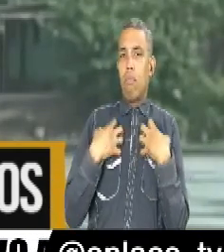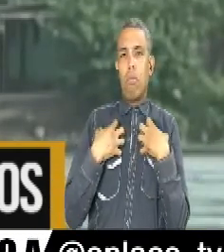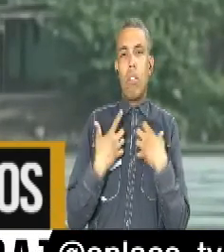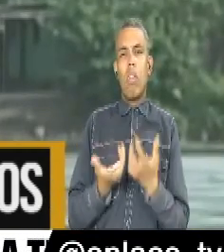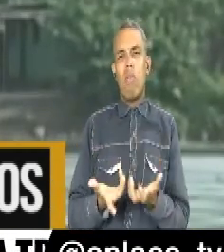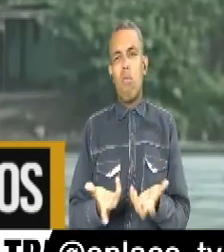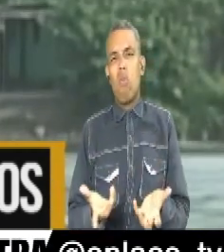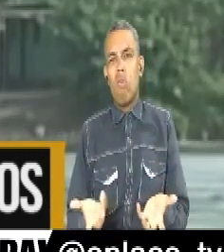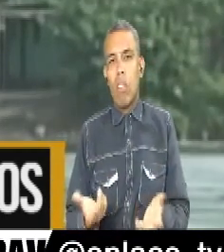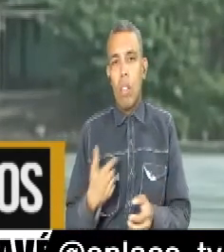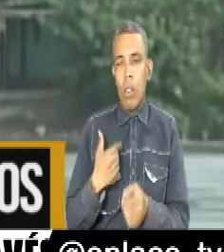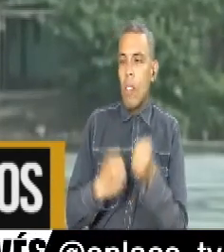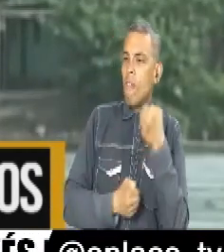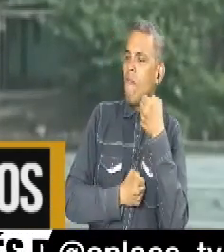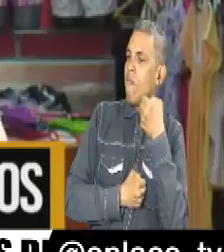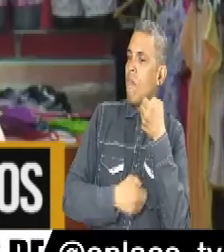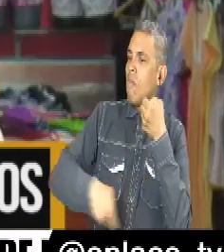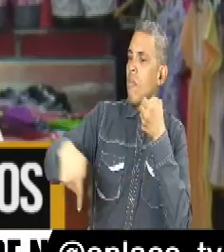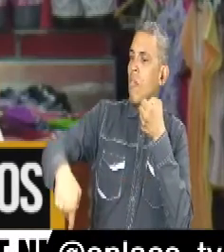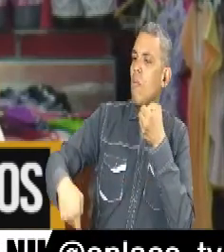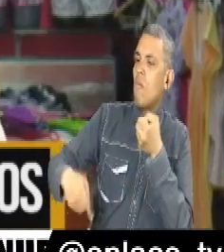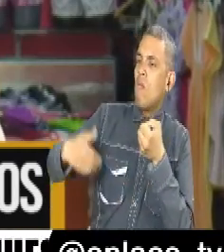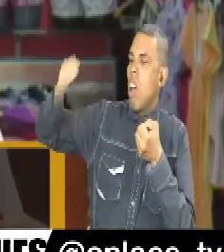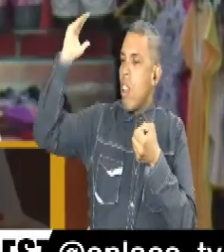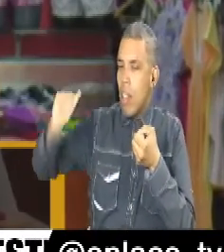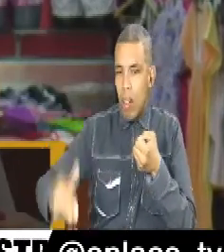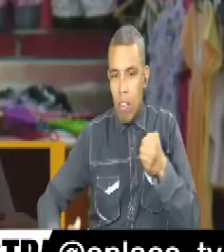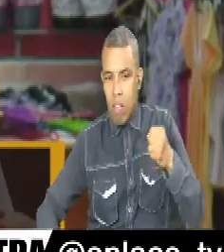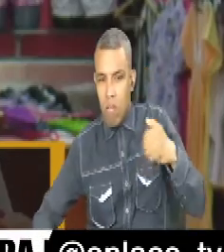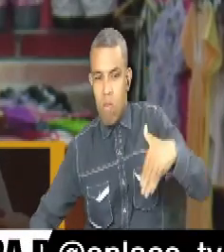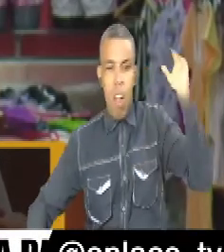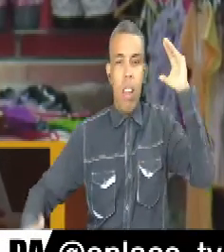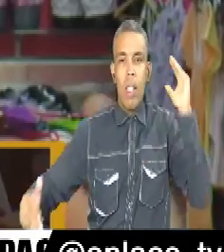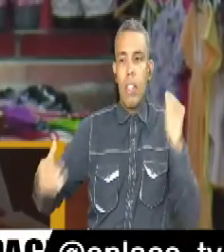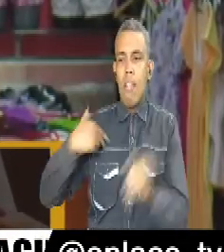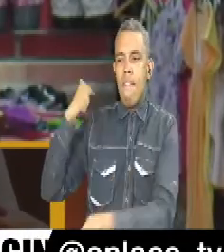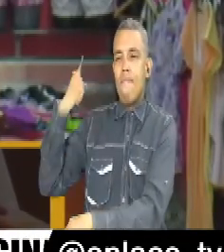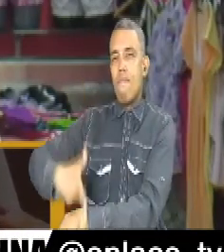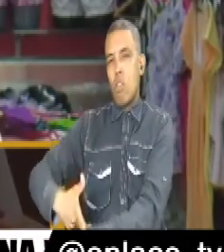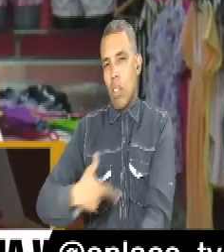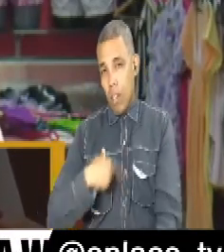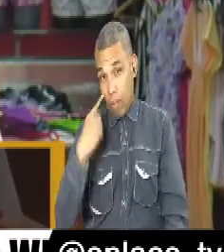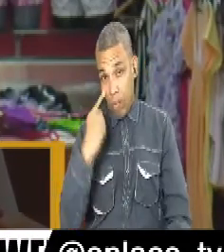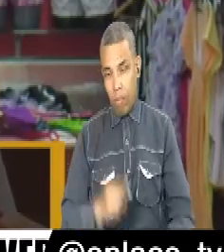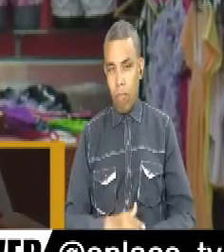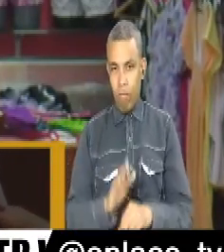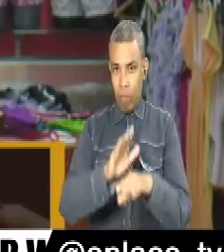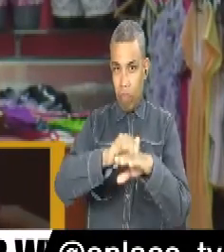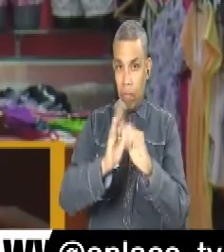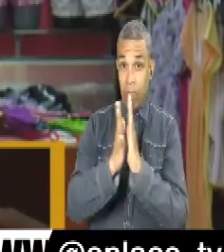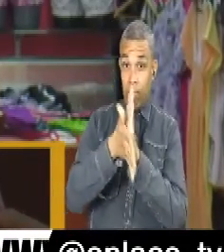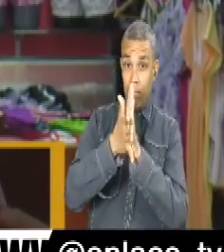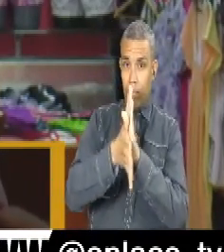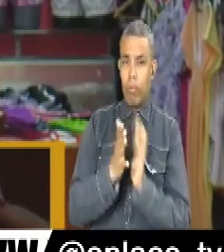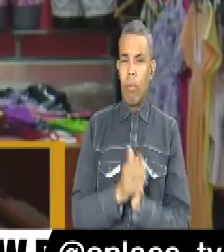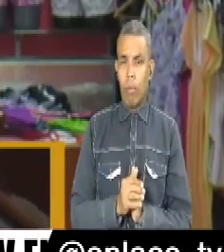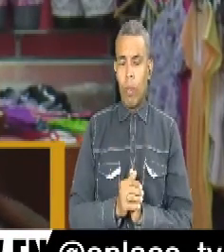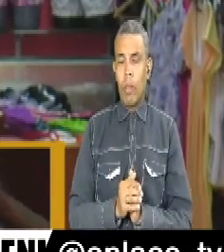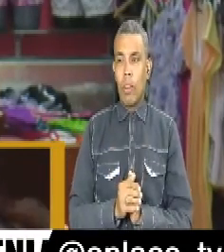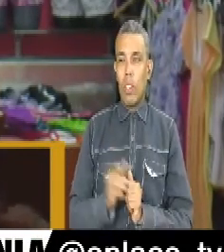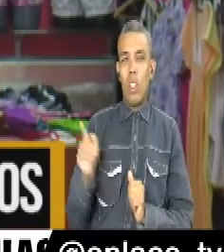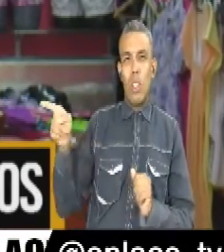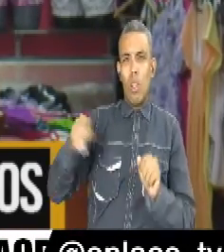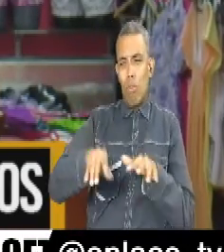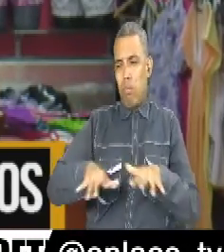los pobladores abandonar sus predios. Pero igualmente, también las comunidades denuncian que en la parte alta de la